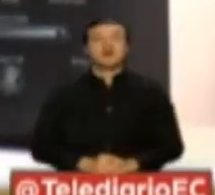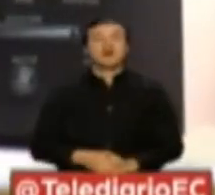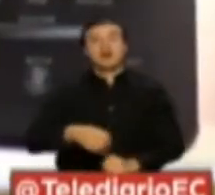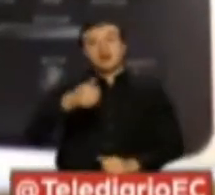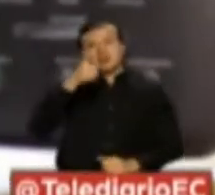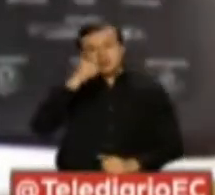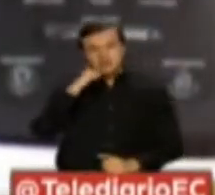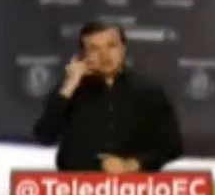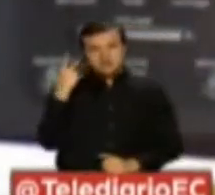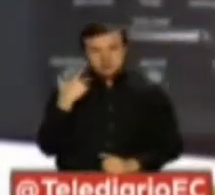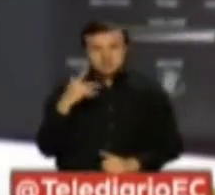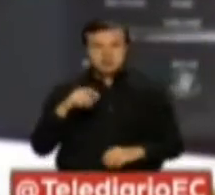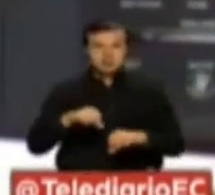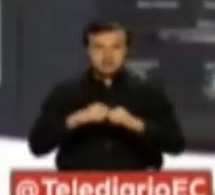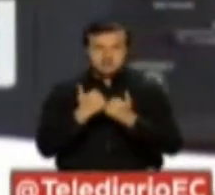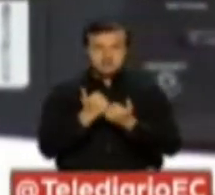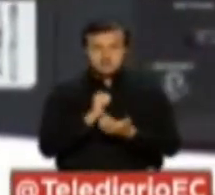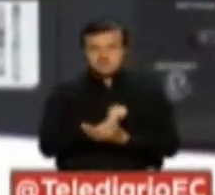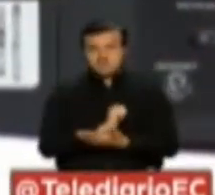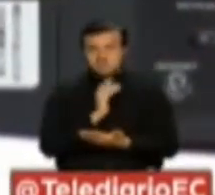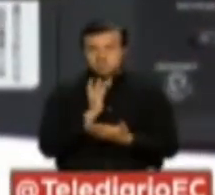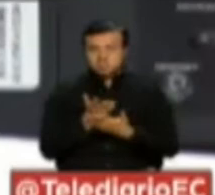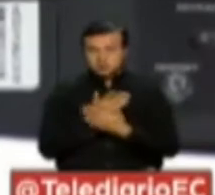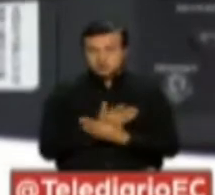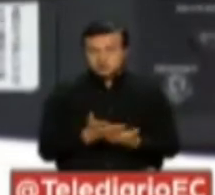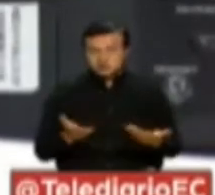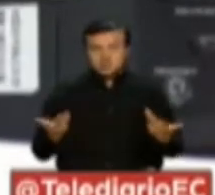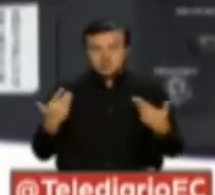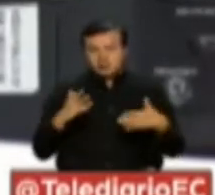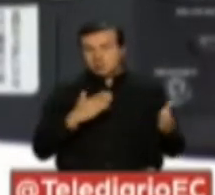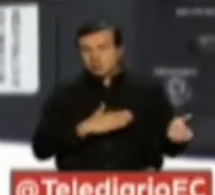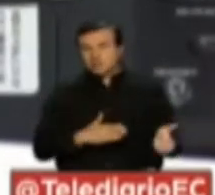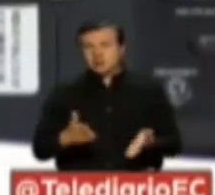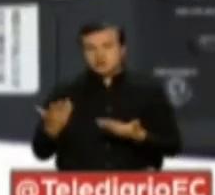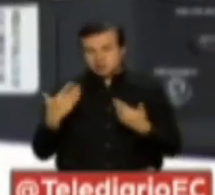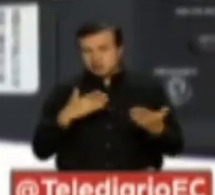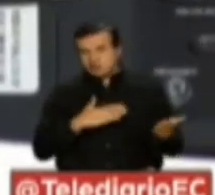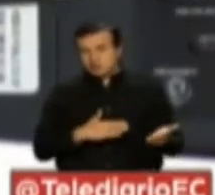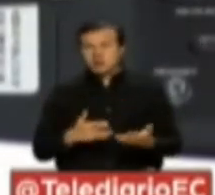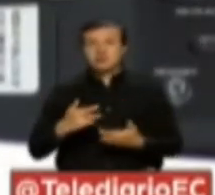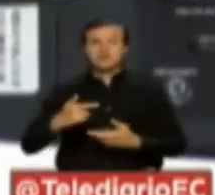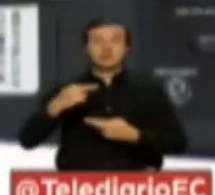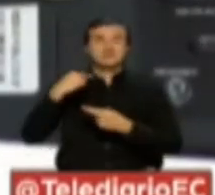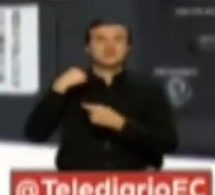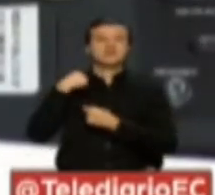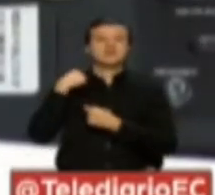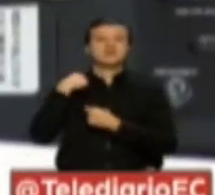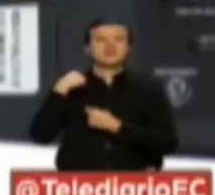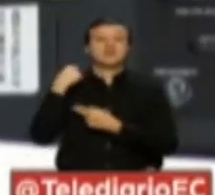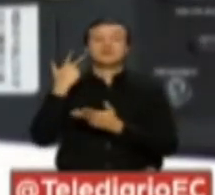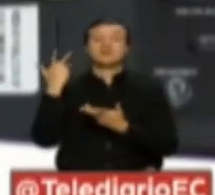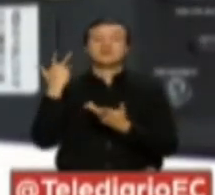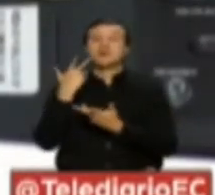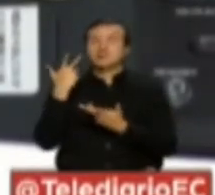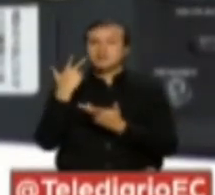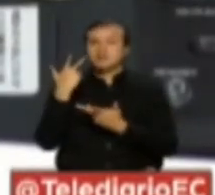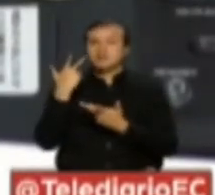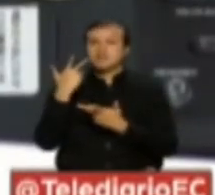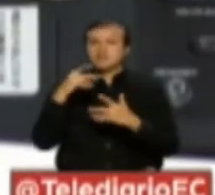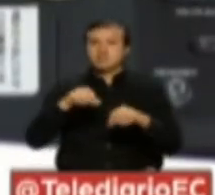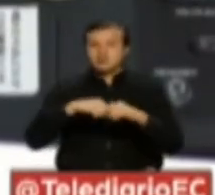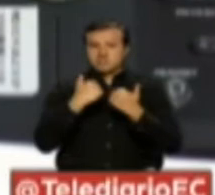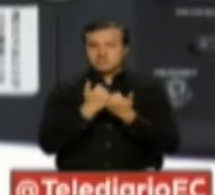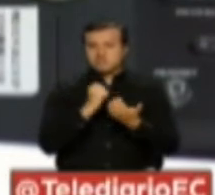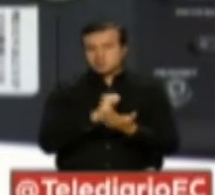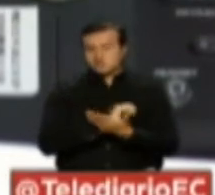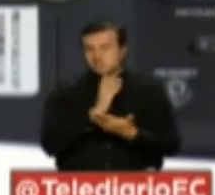ayer en el Pleno de la Asamblea Nacional era previsible. La competencia de la Corte de la Asamblea